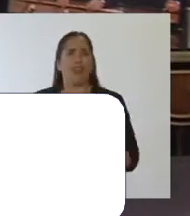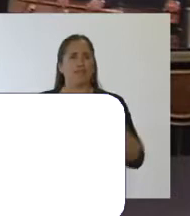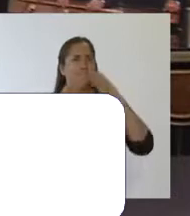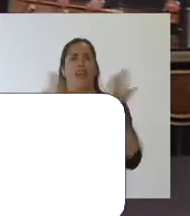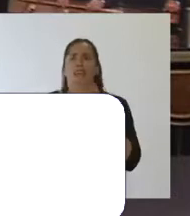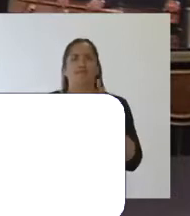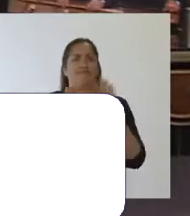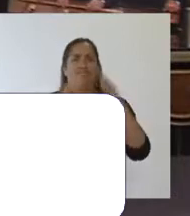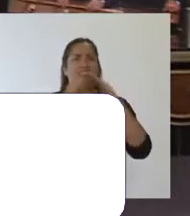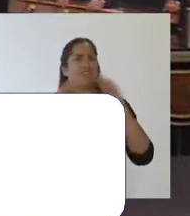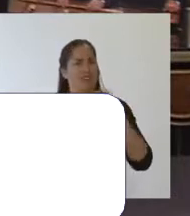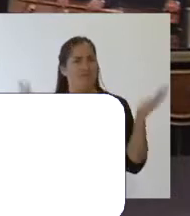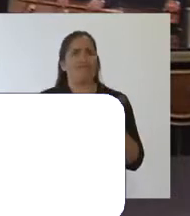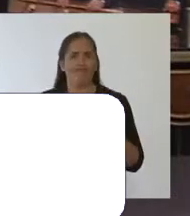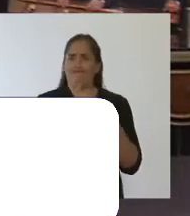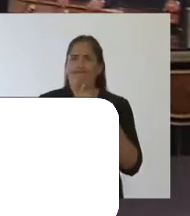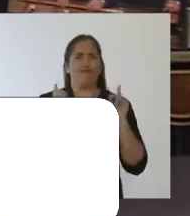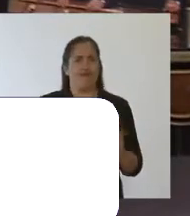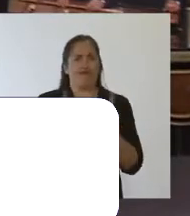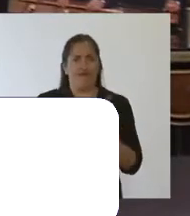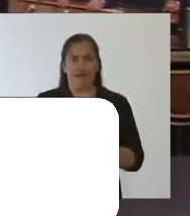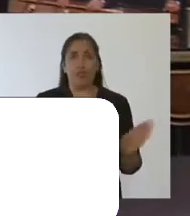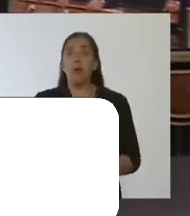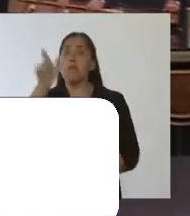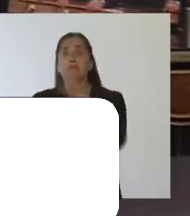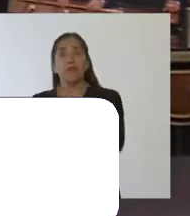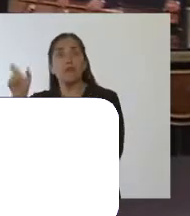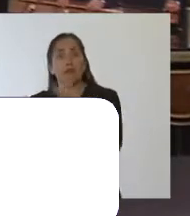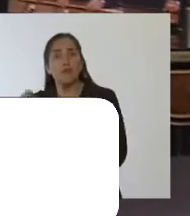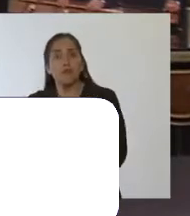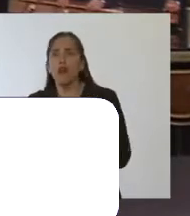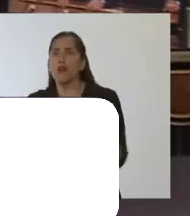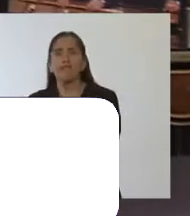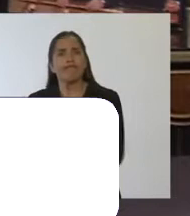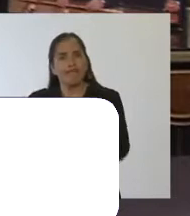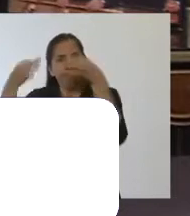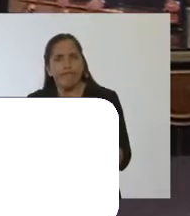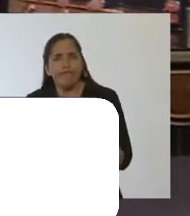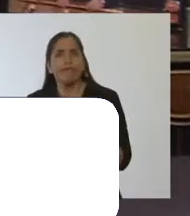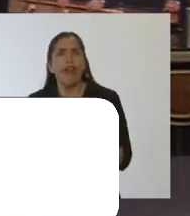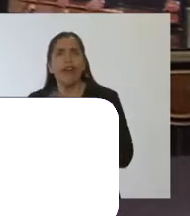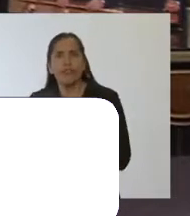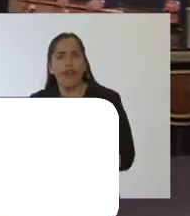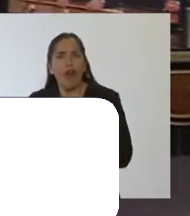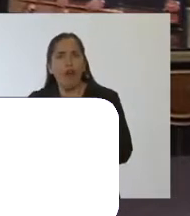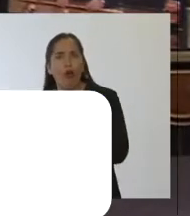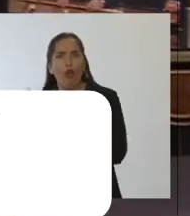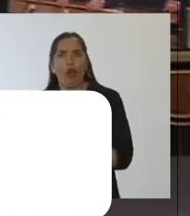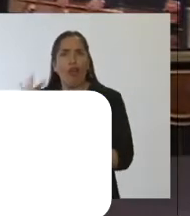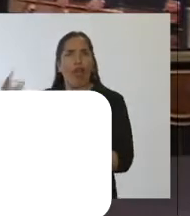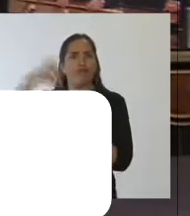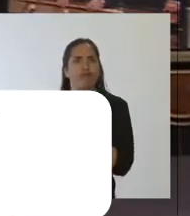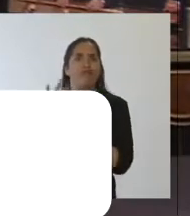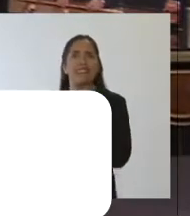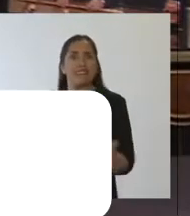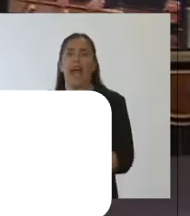Primero, en aquellas personas con diagnóstico confirmado de coronavirus. Segundo, en